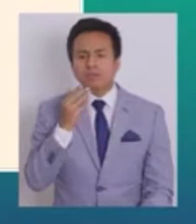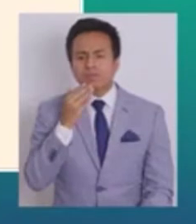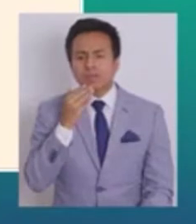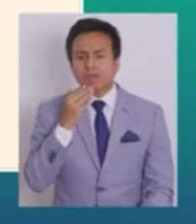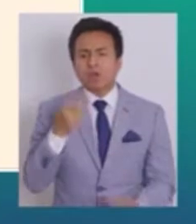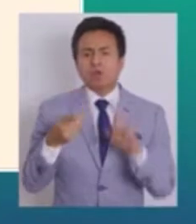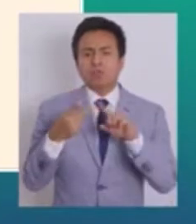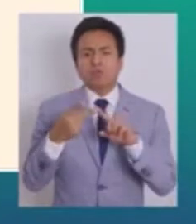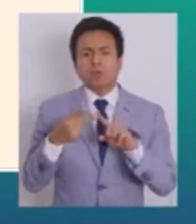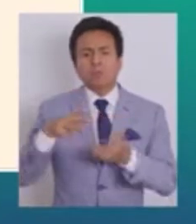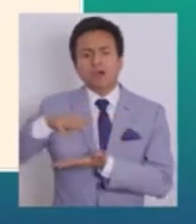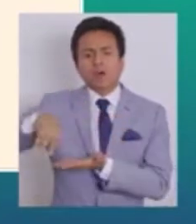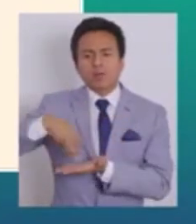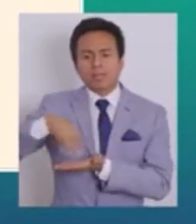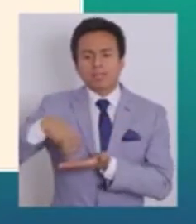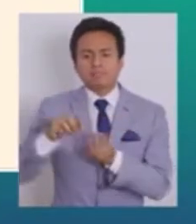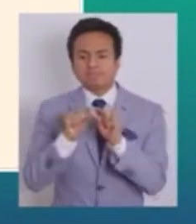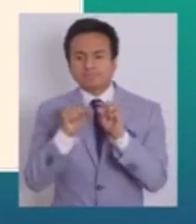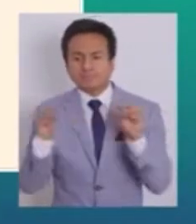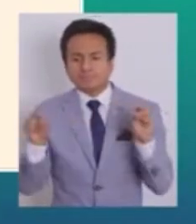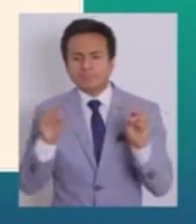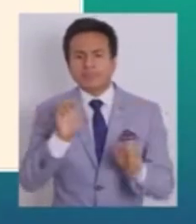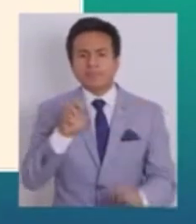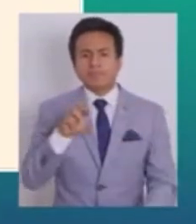Empedrado, Curepto y Gualañé,